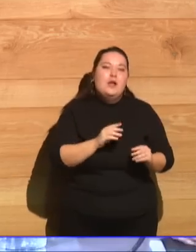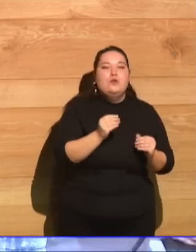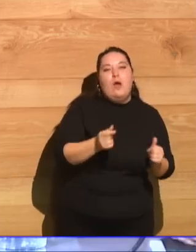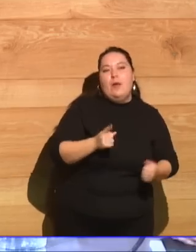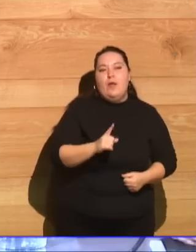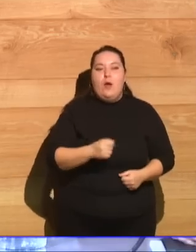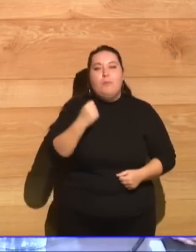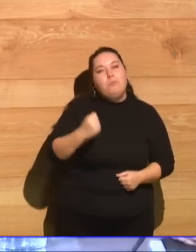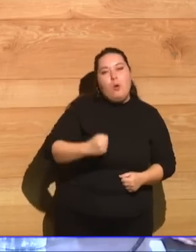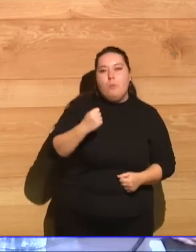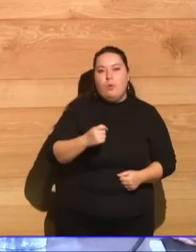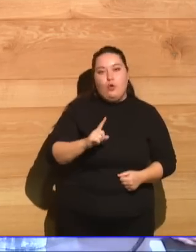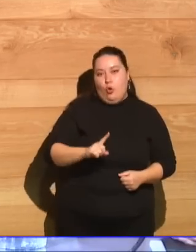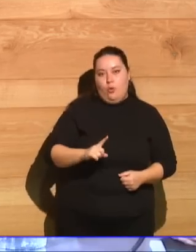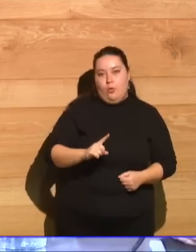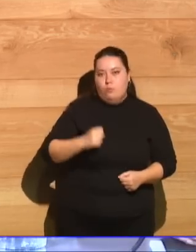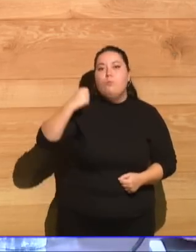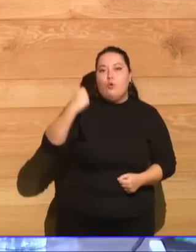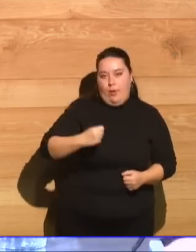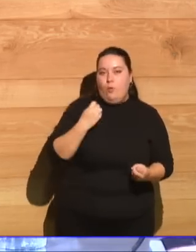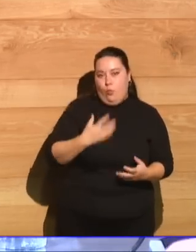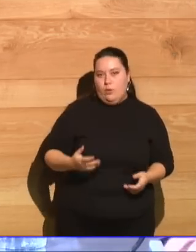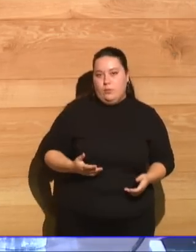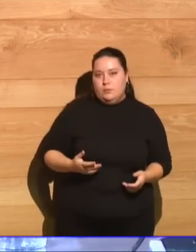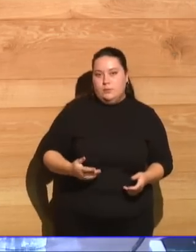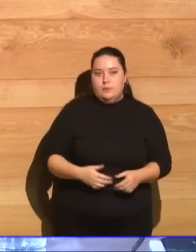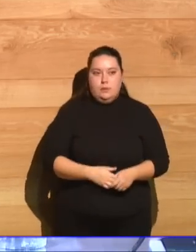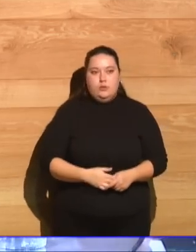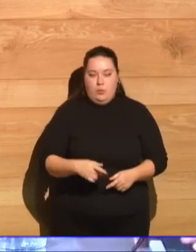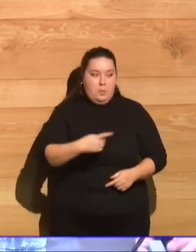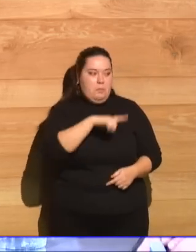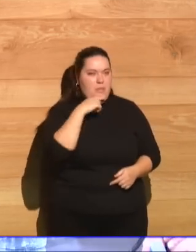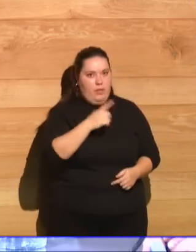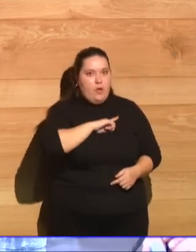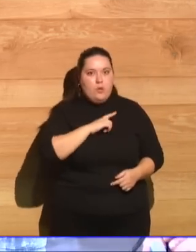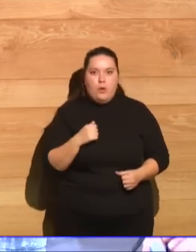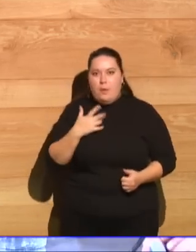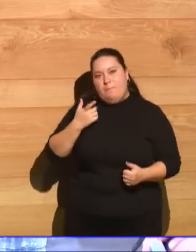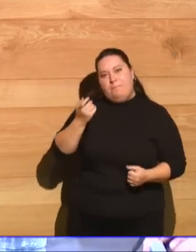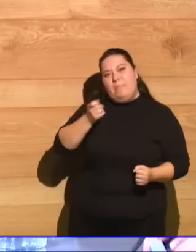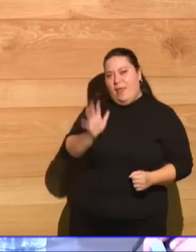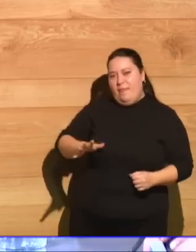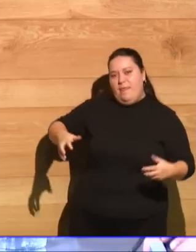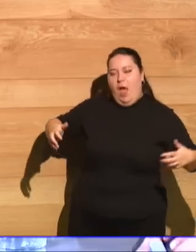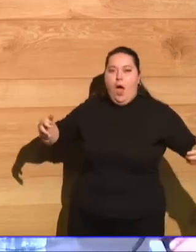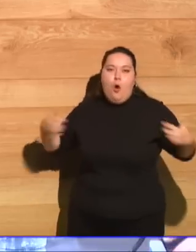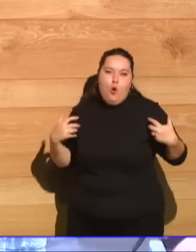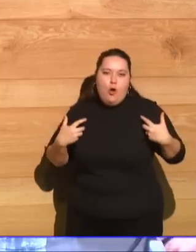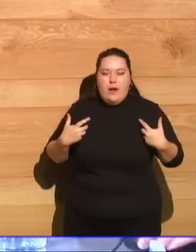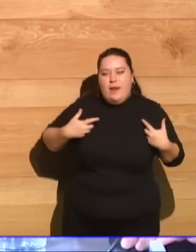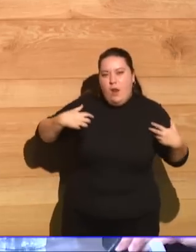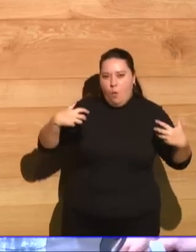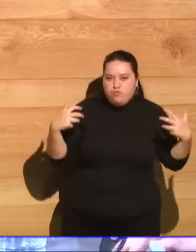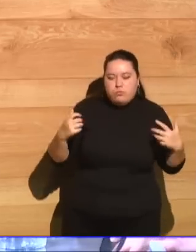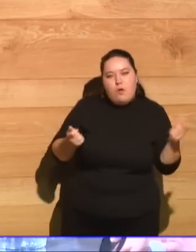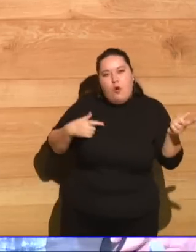dices- se, que me cuando seas dices- padre comerás huevos y Que me pegas un dice- puñetacito. me hice No, no, daño. no. Que me hice daño, No, no, Juan. no, no. Era un gorila de espalda Juan, plateada que me hice daño. reclamando